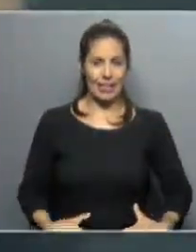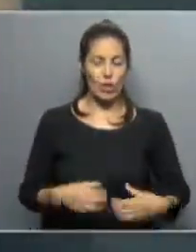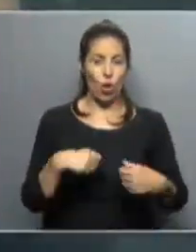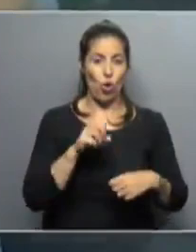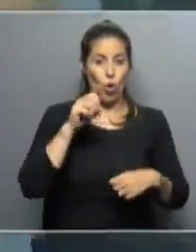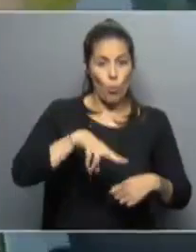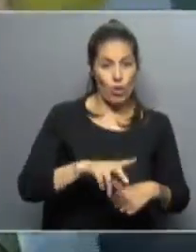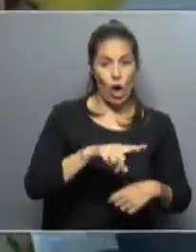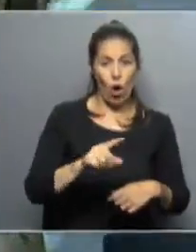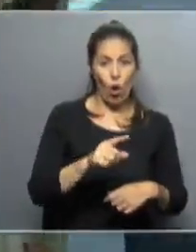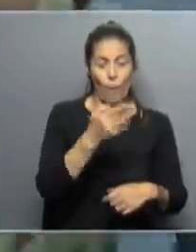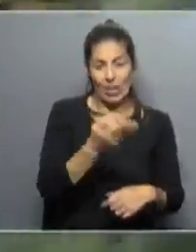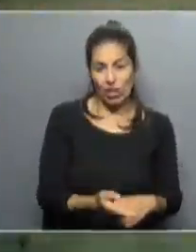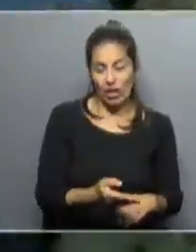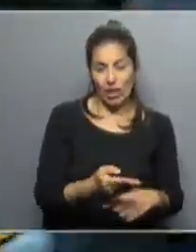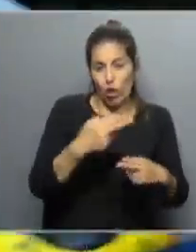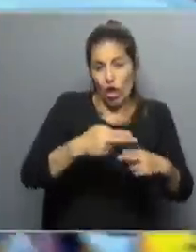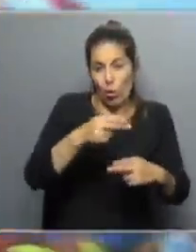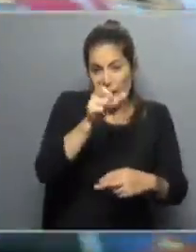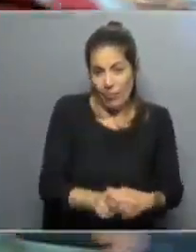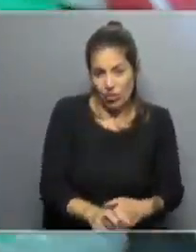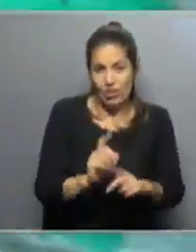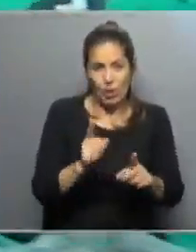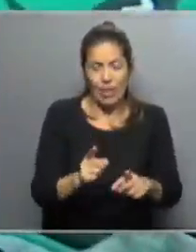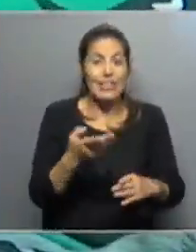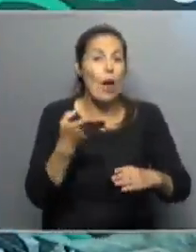personalizados. Ahí está, o sea que los delantales